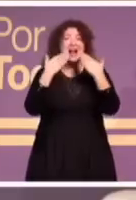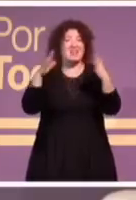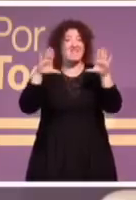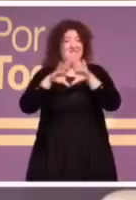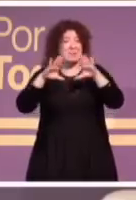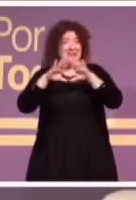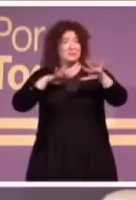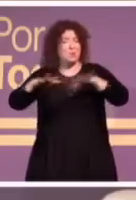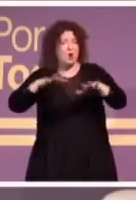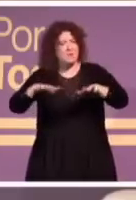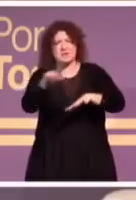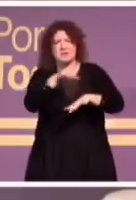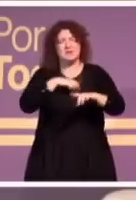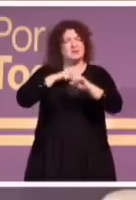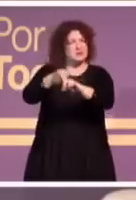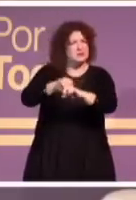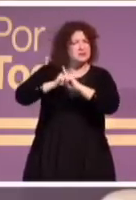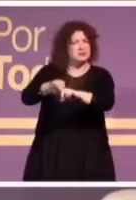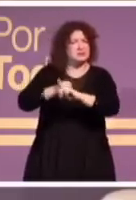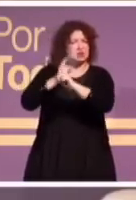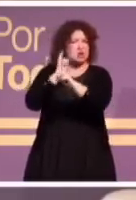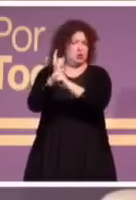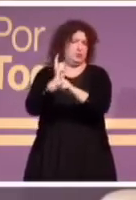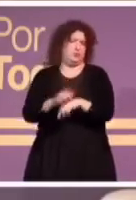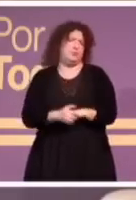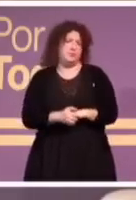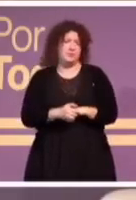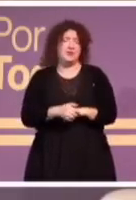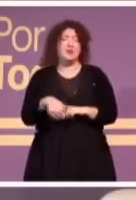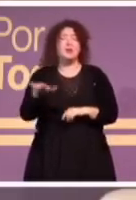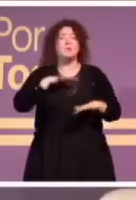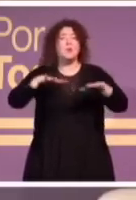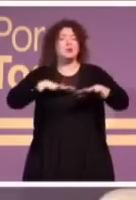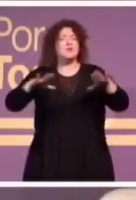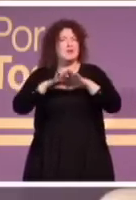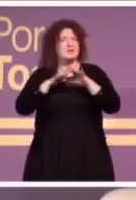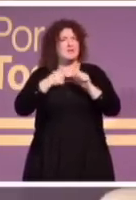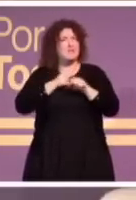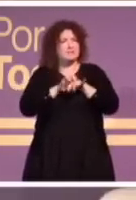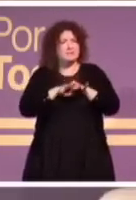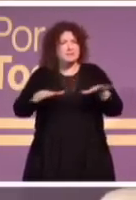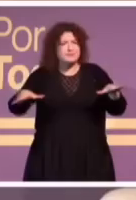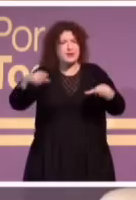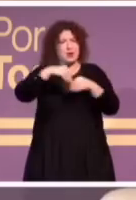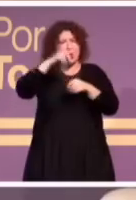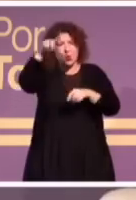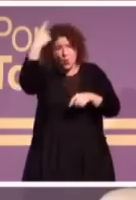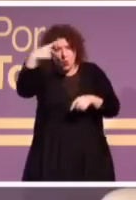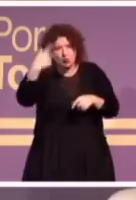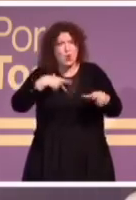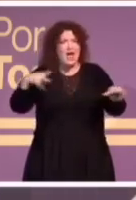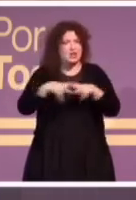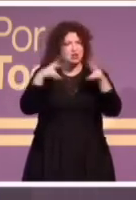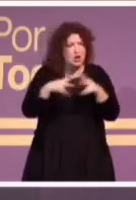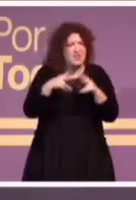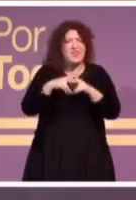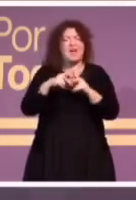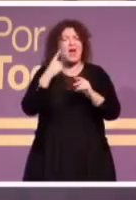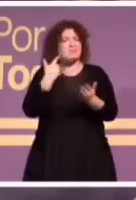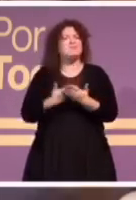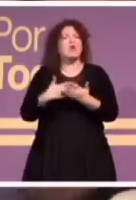feminista está asentando en nuestra cultura, en nuestra sociedad y también, por suerte, en nuestras